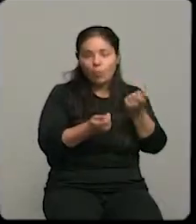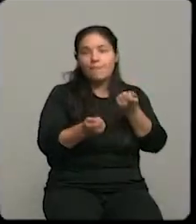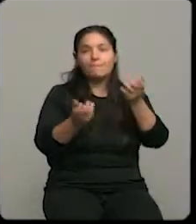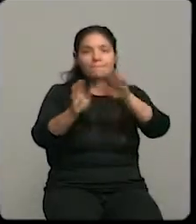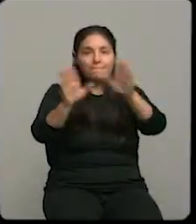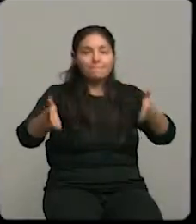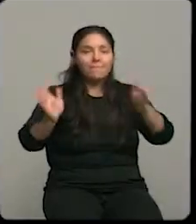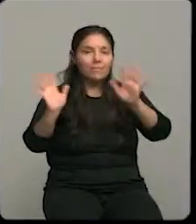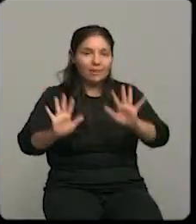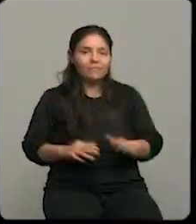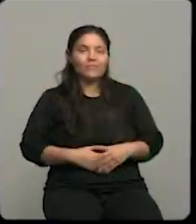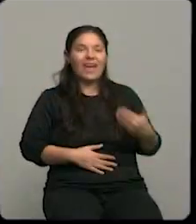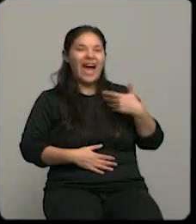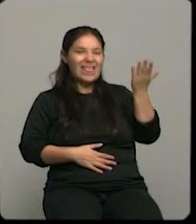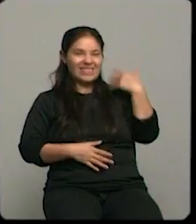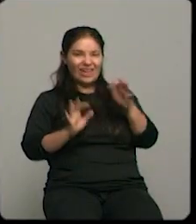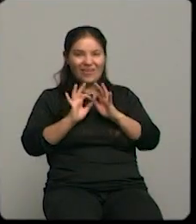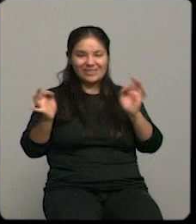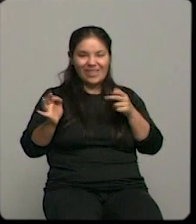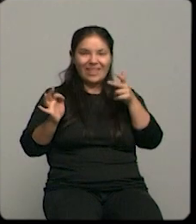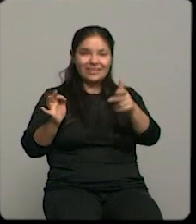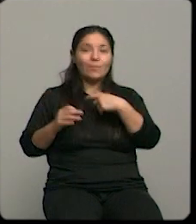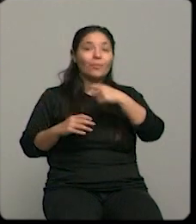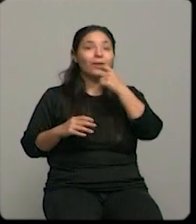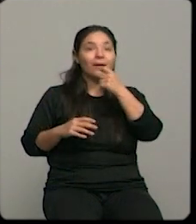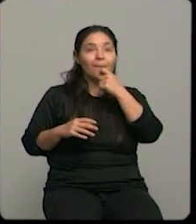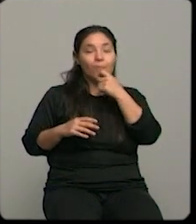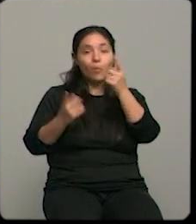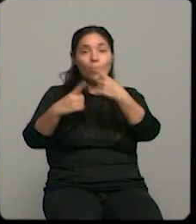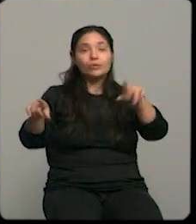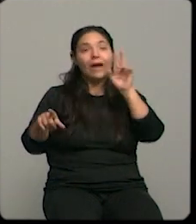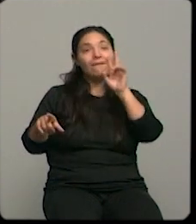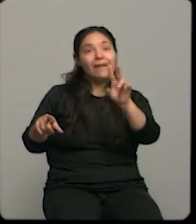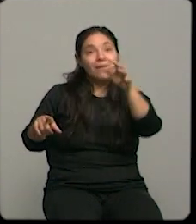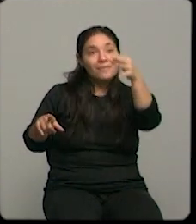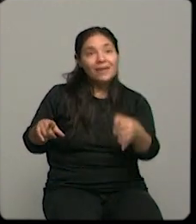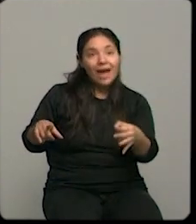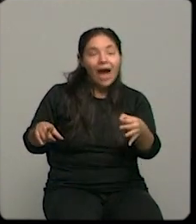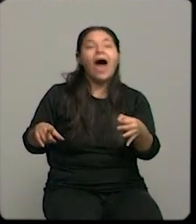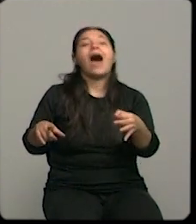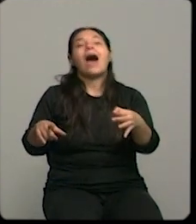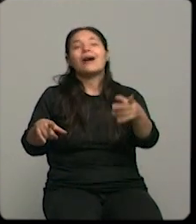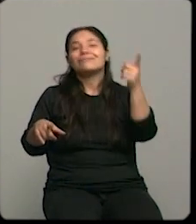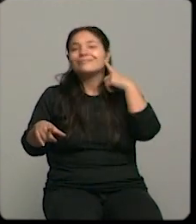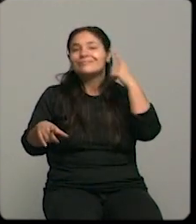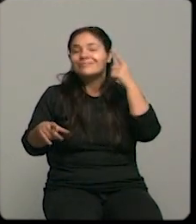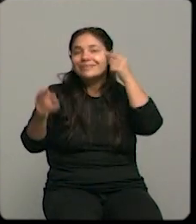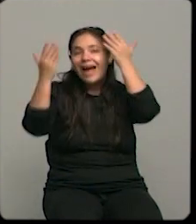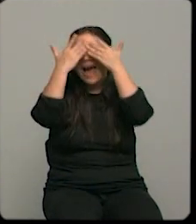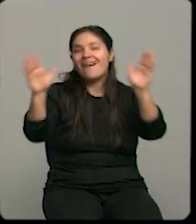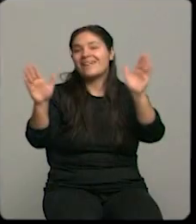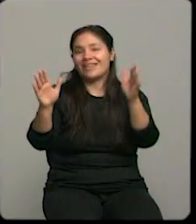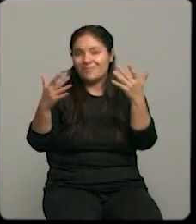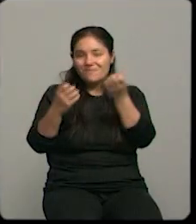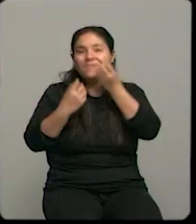un viejo refrán que dice, la música si se ve bien se escucha mejor. Claro. Entonces, han tratado de ir por ese